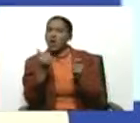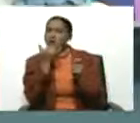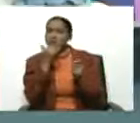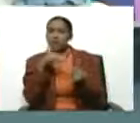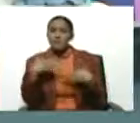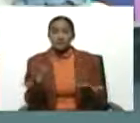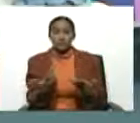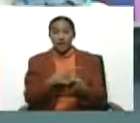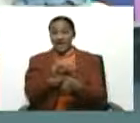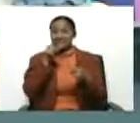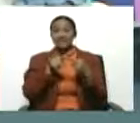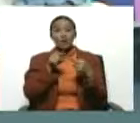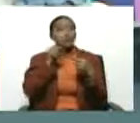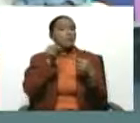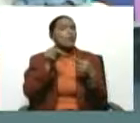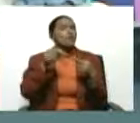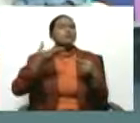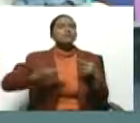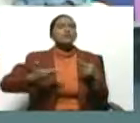la